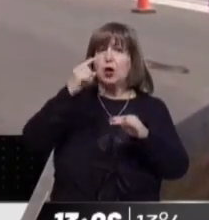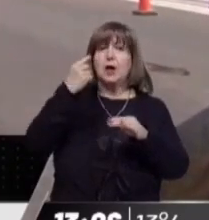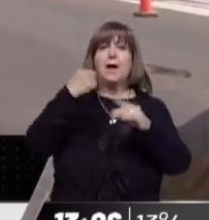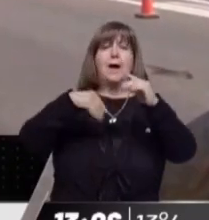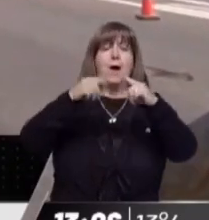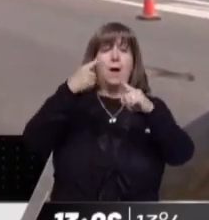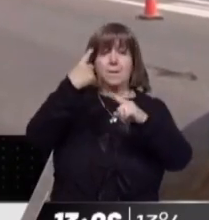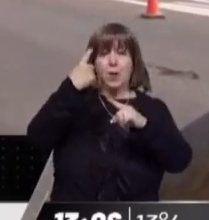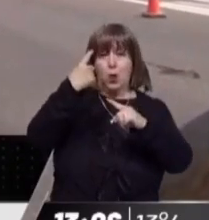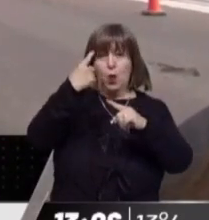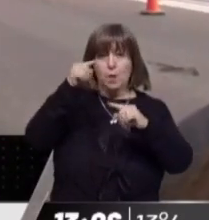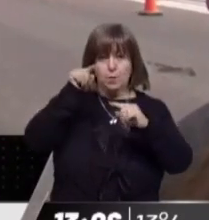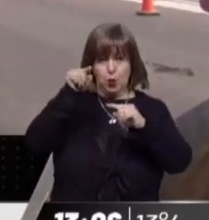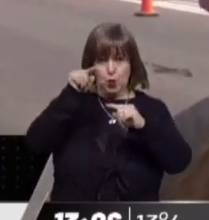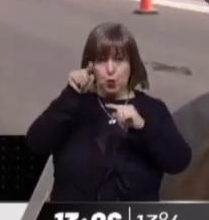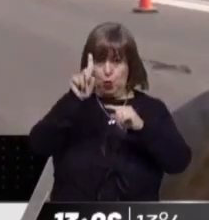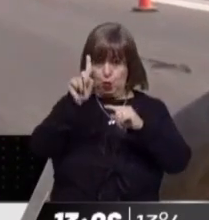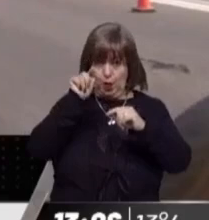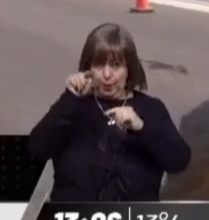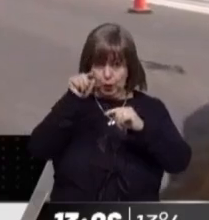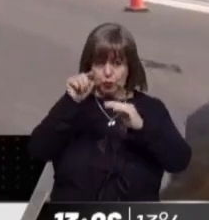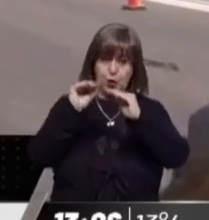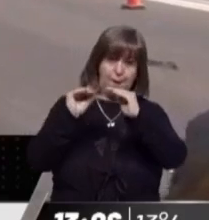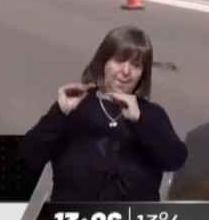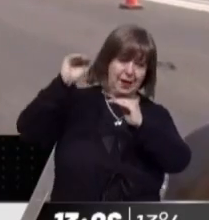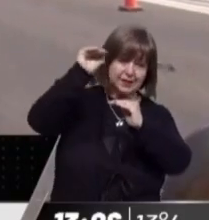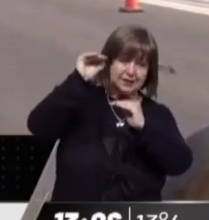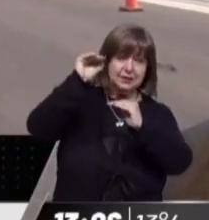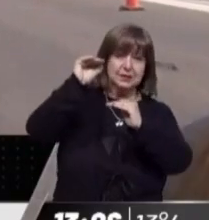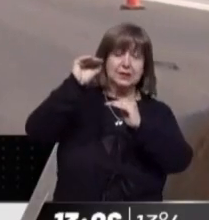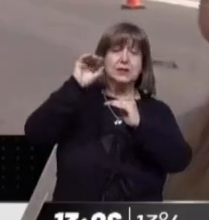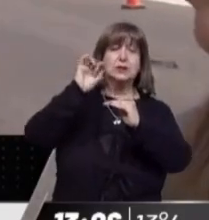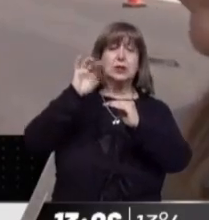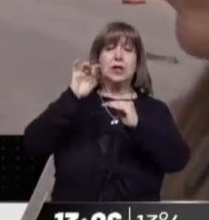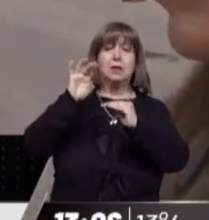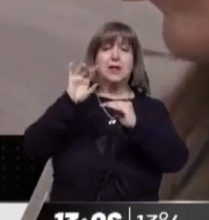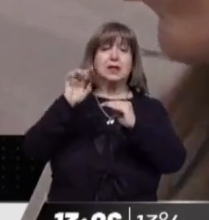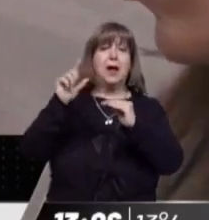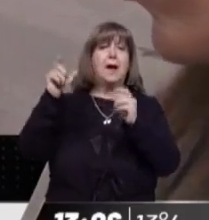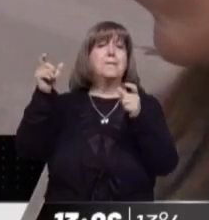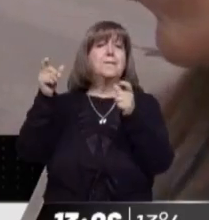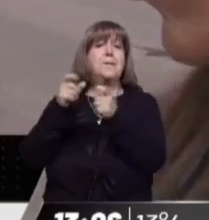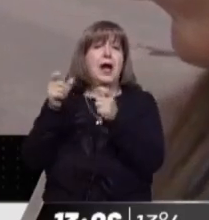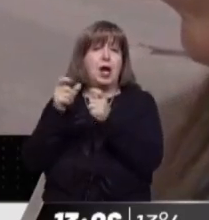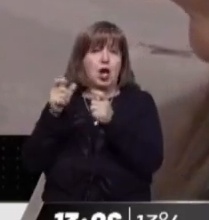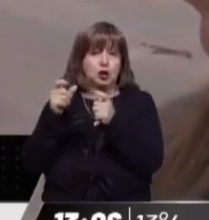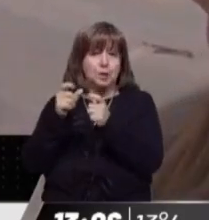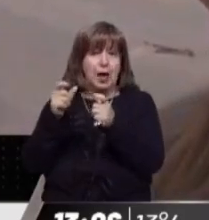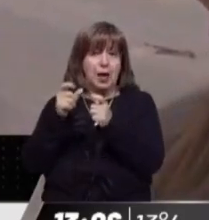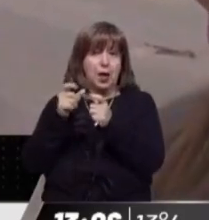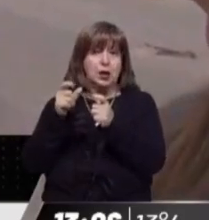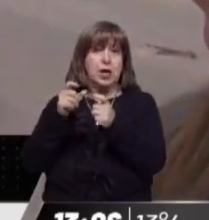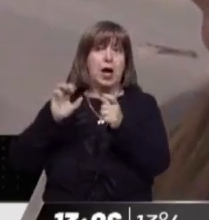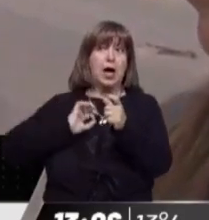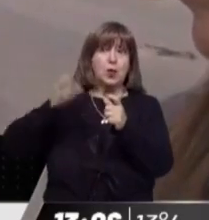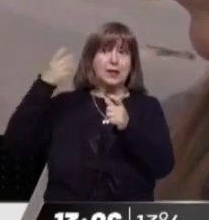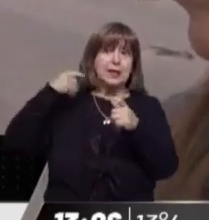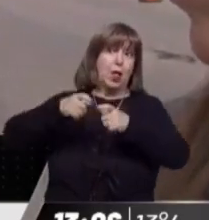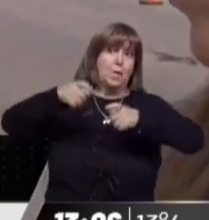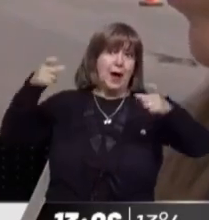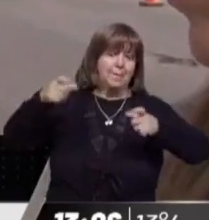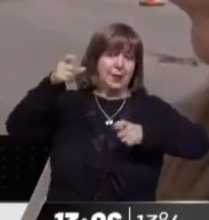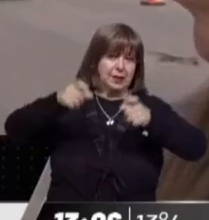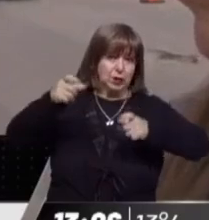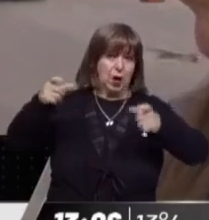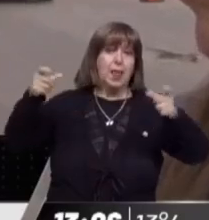gramo, que sinceramente, si bien los números se mantienen o han bajado en relación al año pasado,